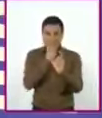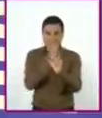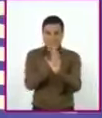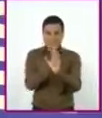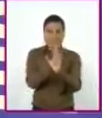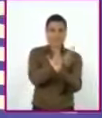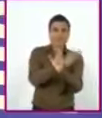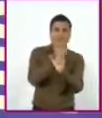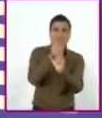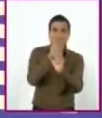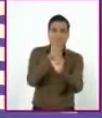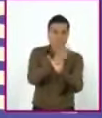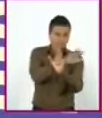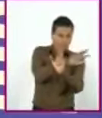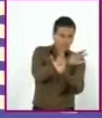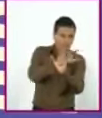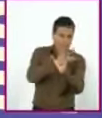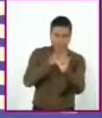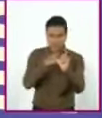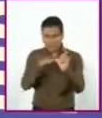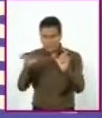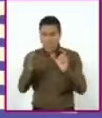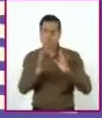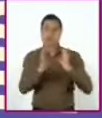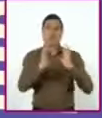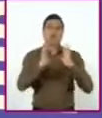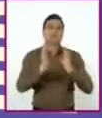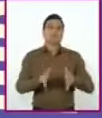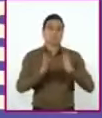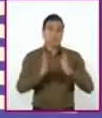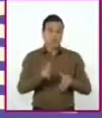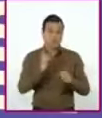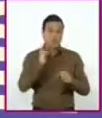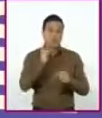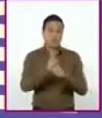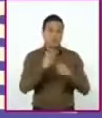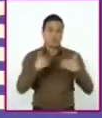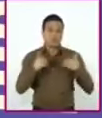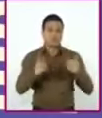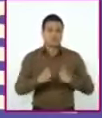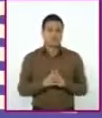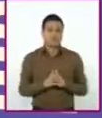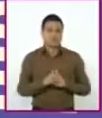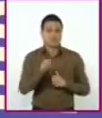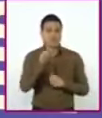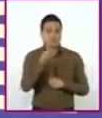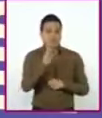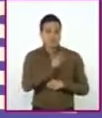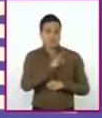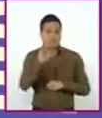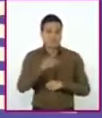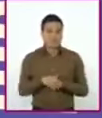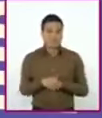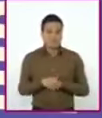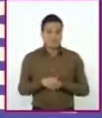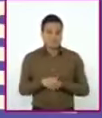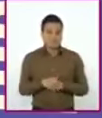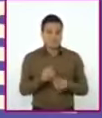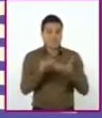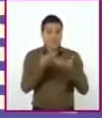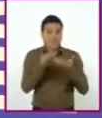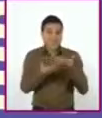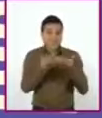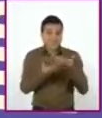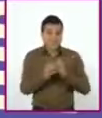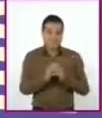anteceden o proceden. Recuperando la información de la nota informativa, ahora sabemos cómo era considerada la